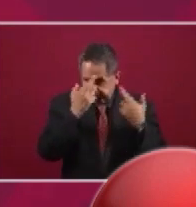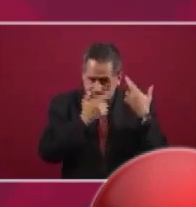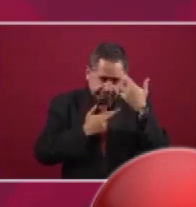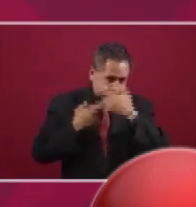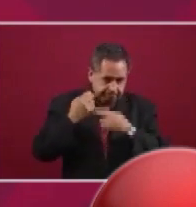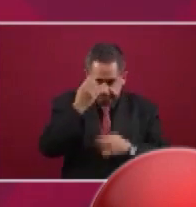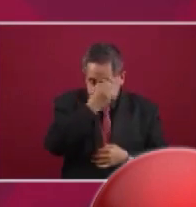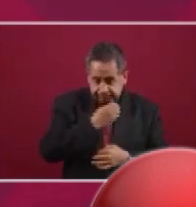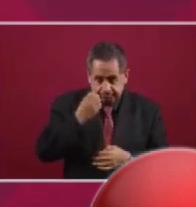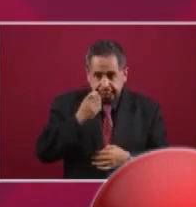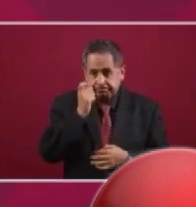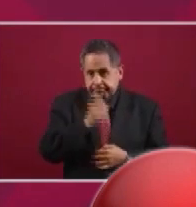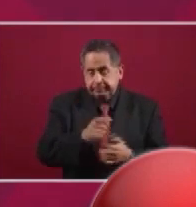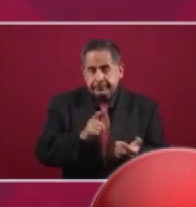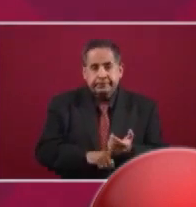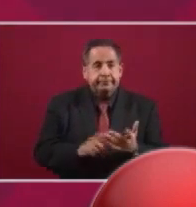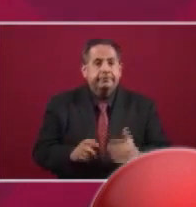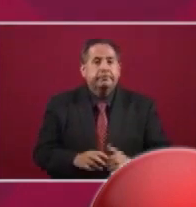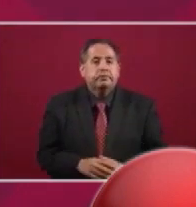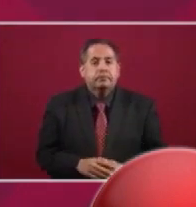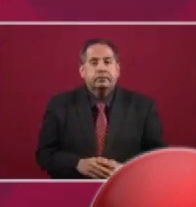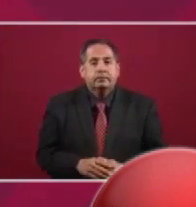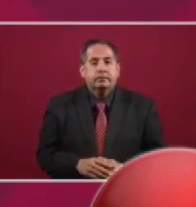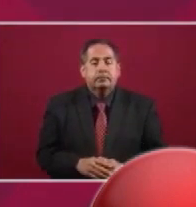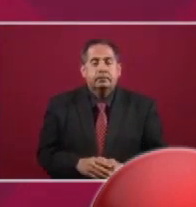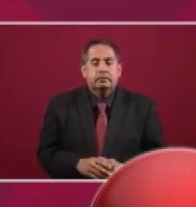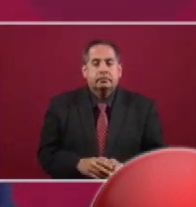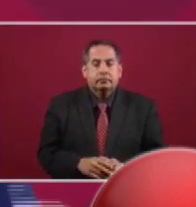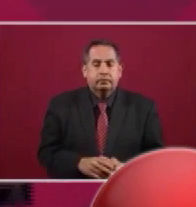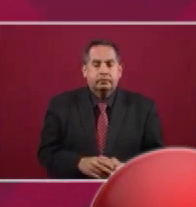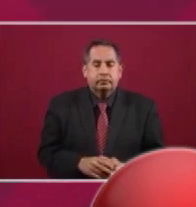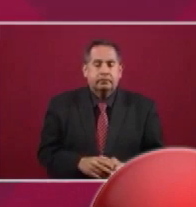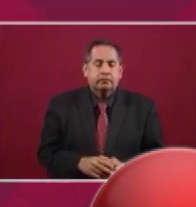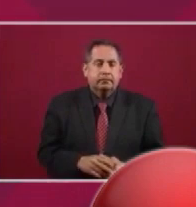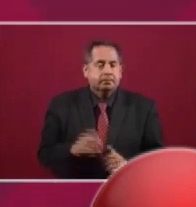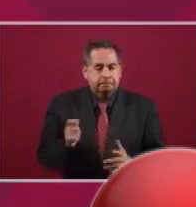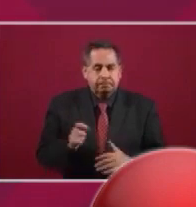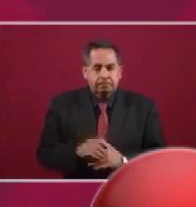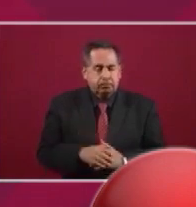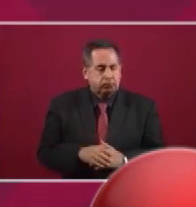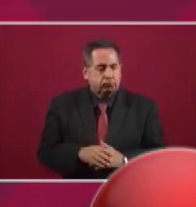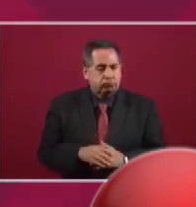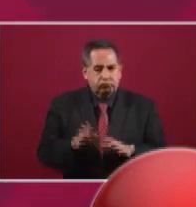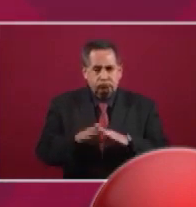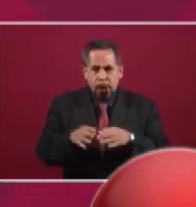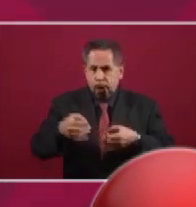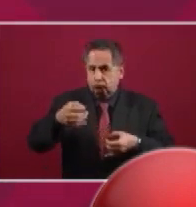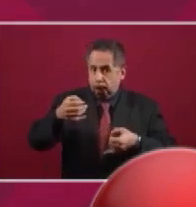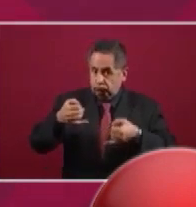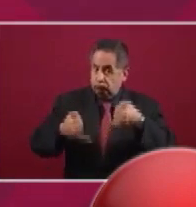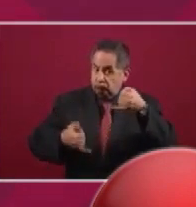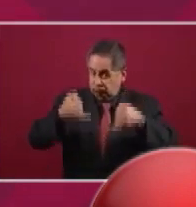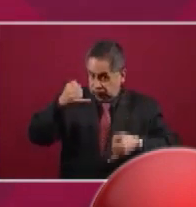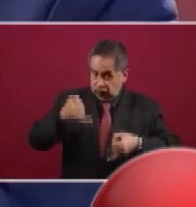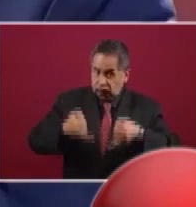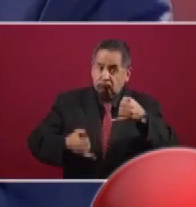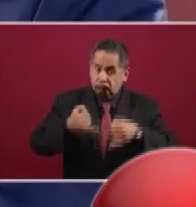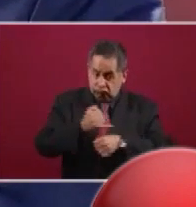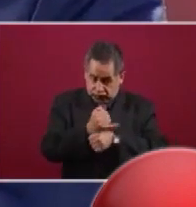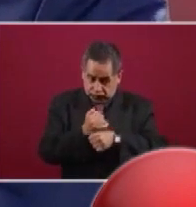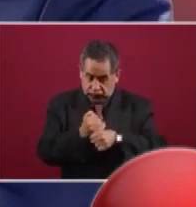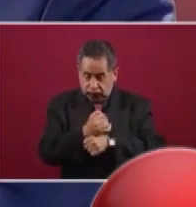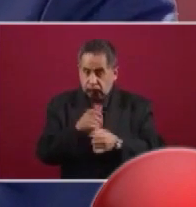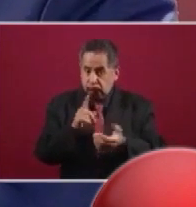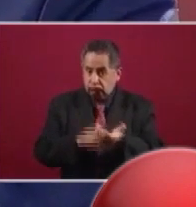sobre esto en el terreno de lo judicial.